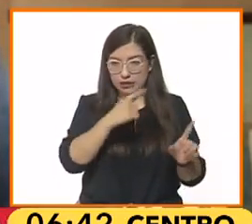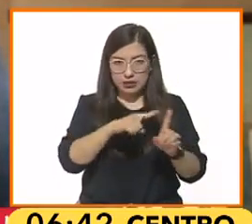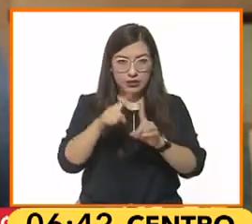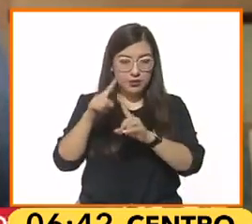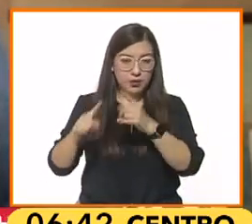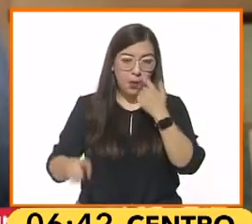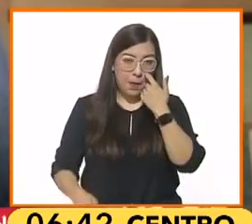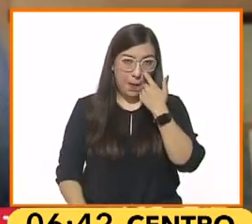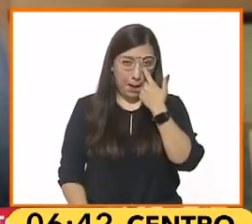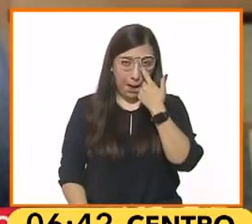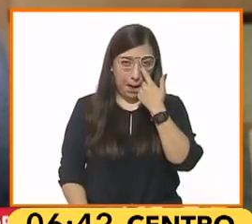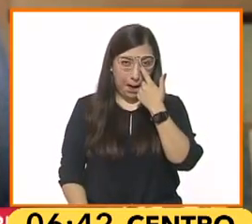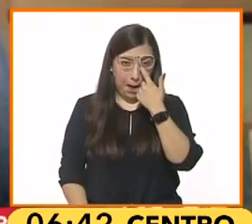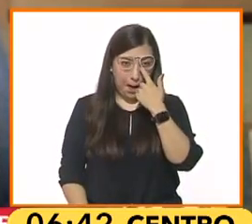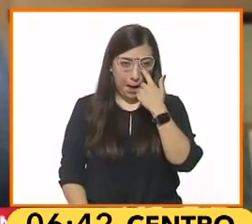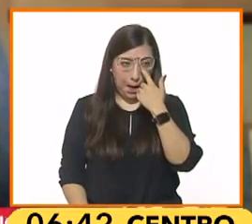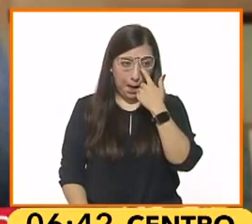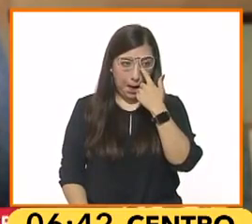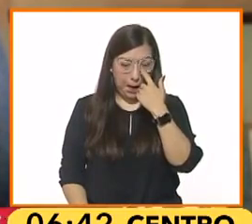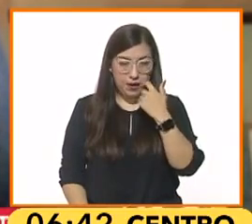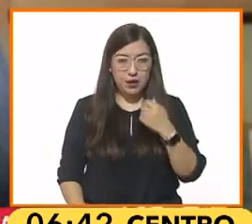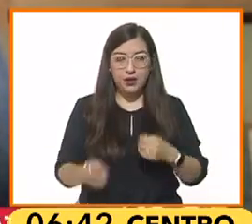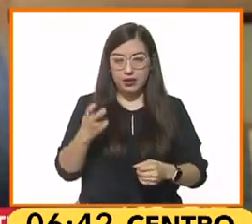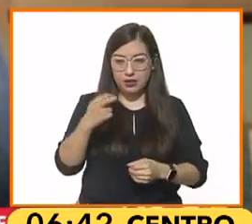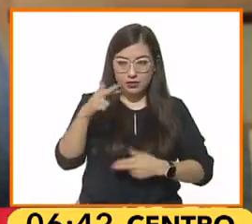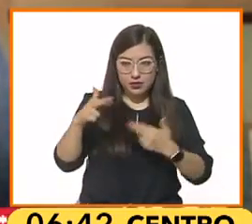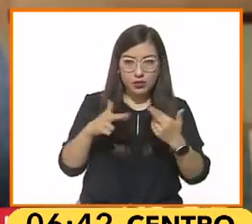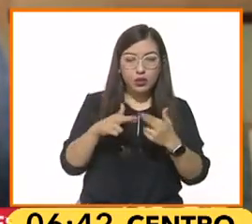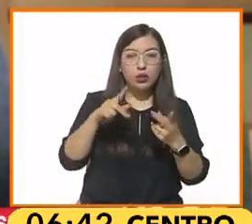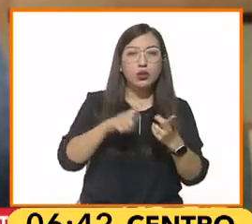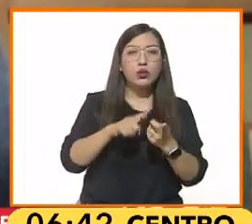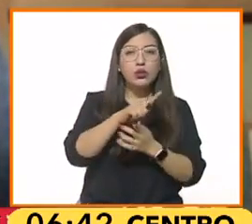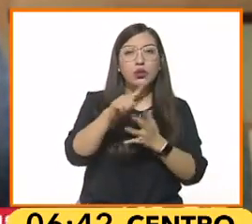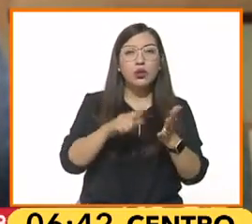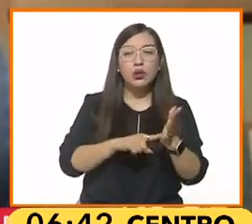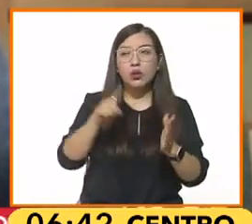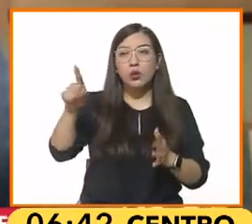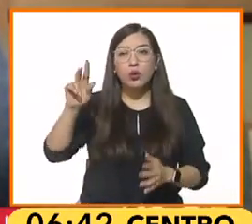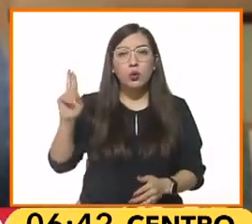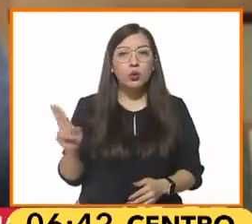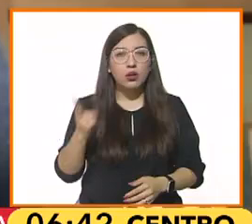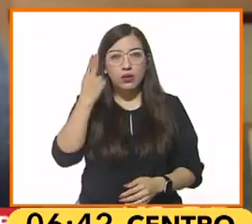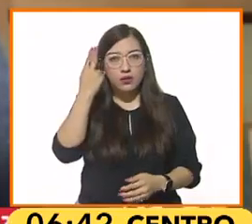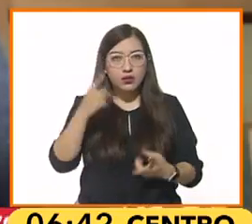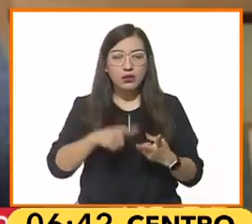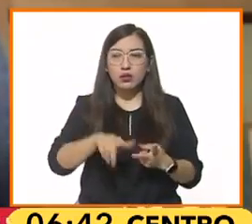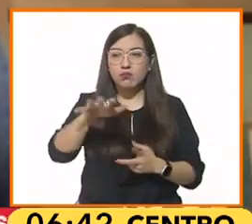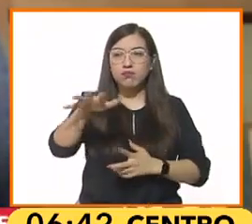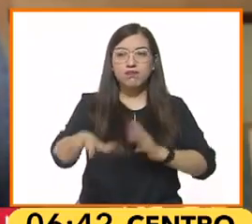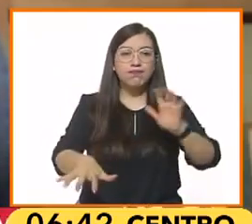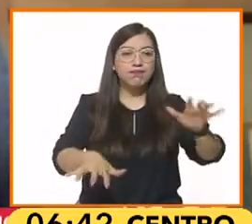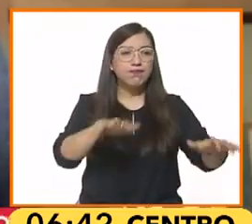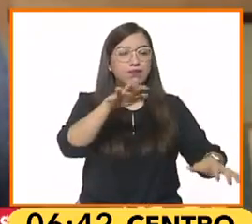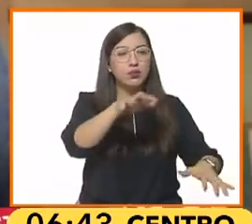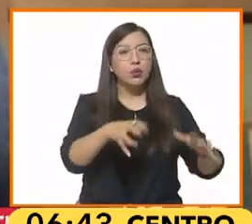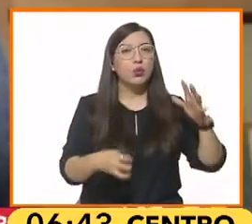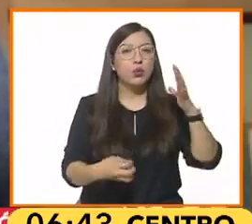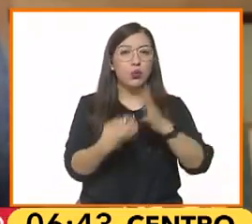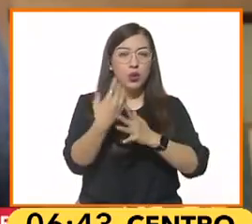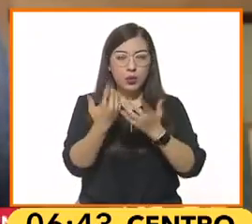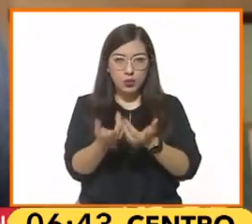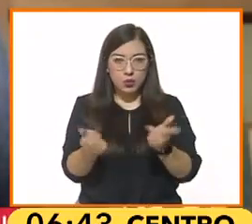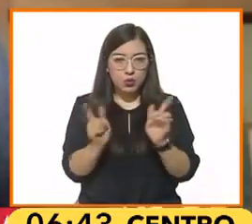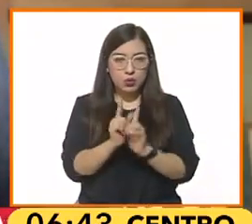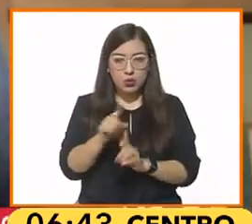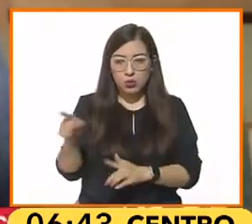diferentes partes de esa región, en universidades, en localidades. Hay nuevos grupos de jóvenes que no se